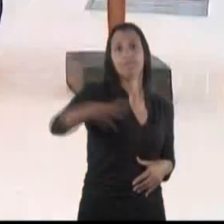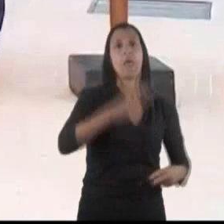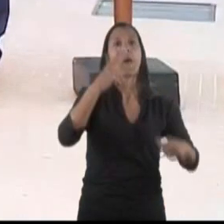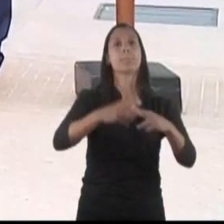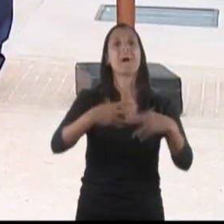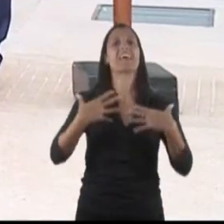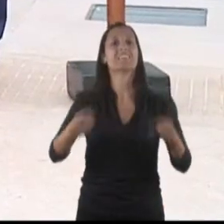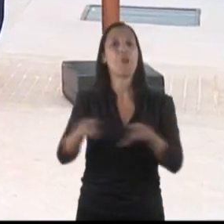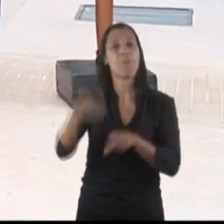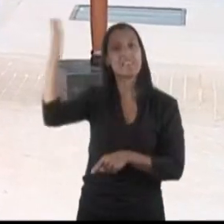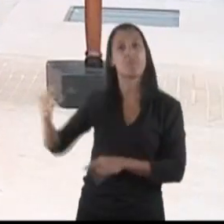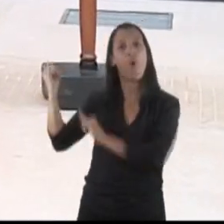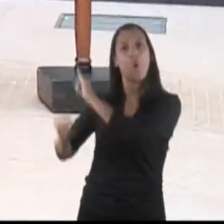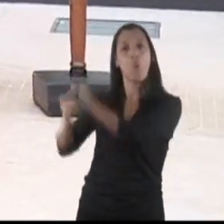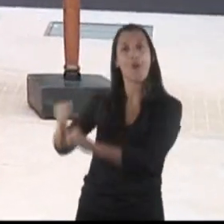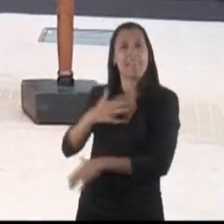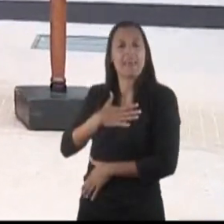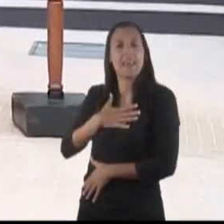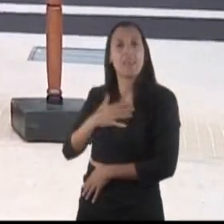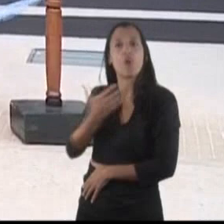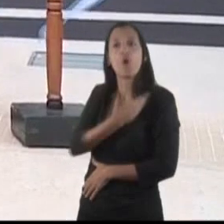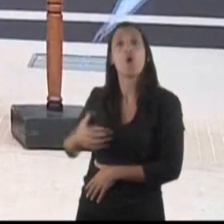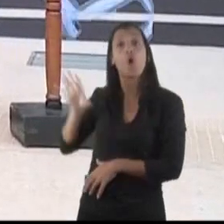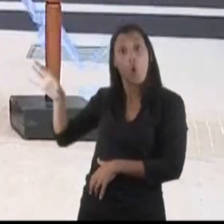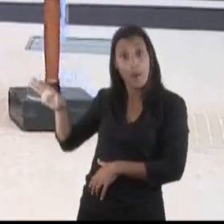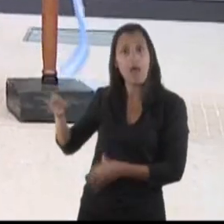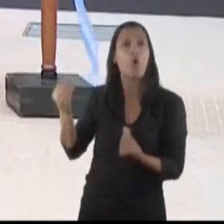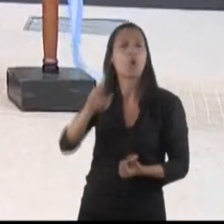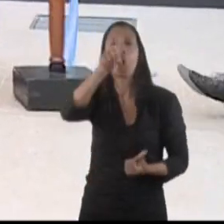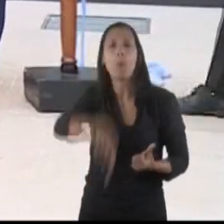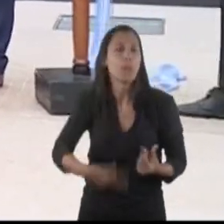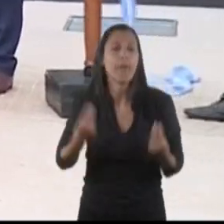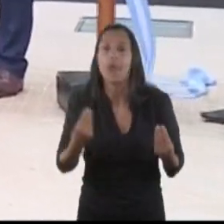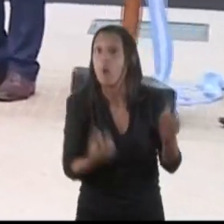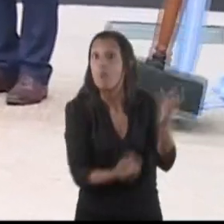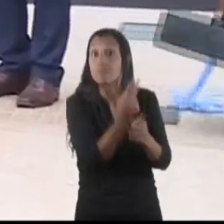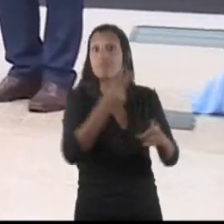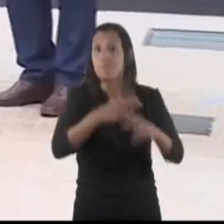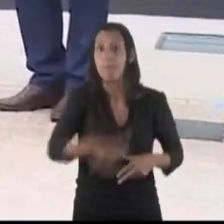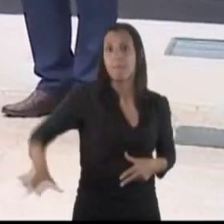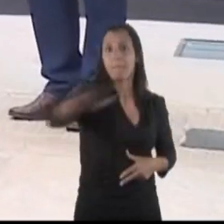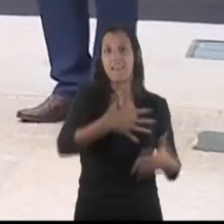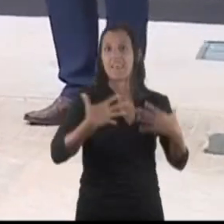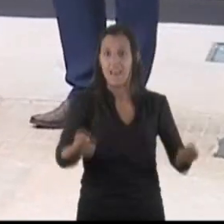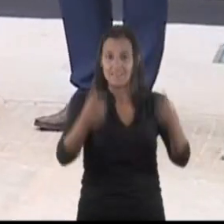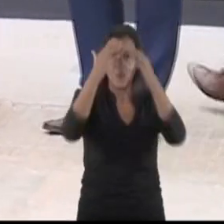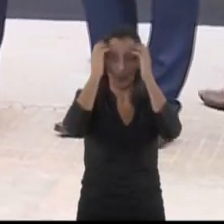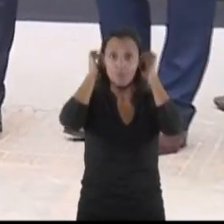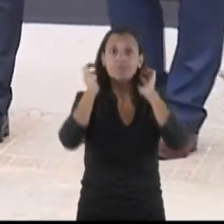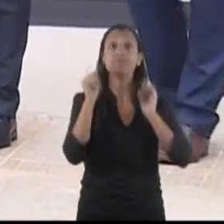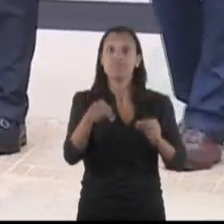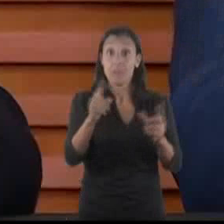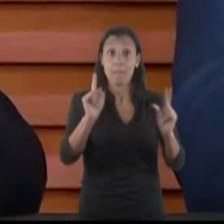me contaba el querido gobernador cómo se había iniciado, cómo se había desarrollado, cómo habían concentrado